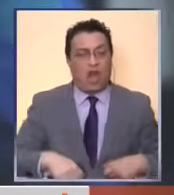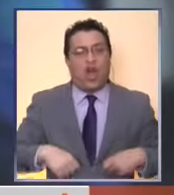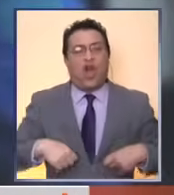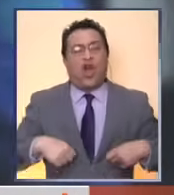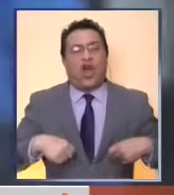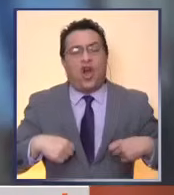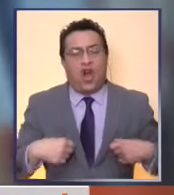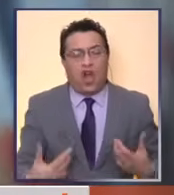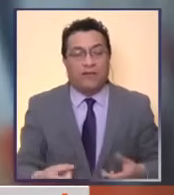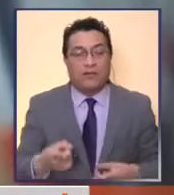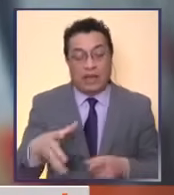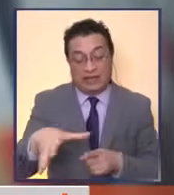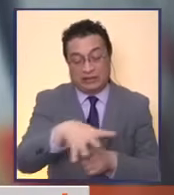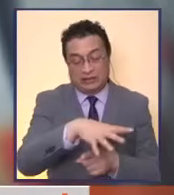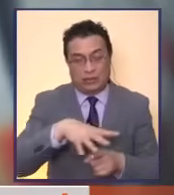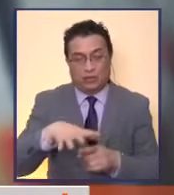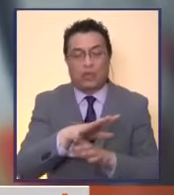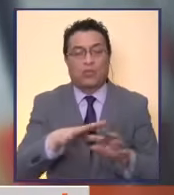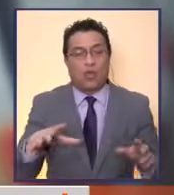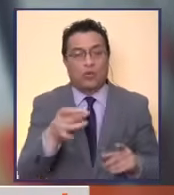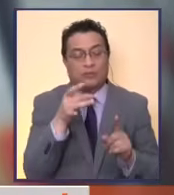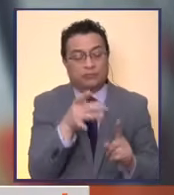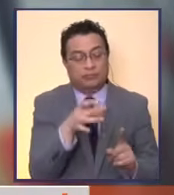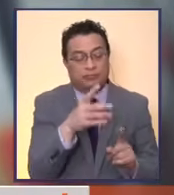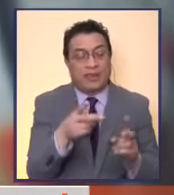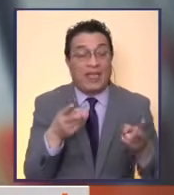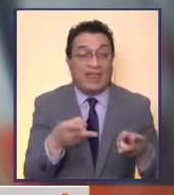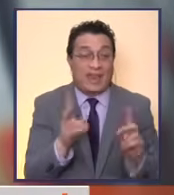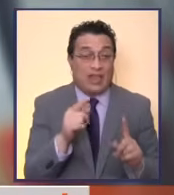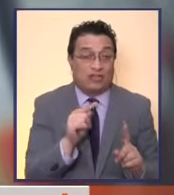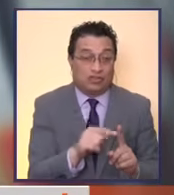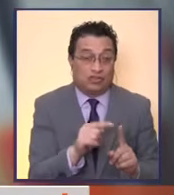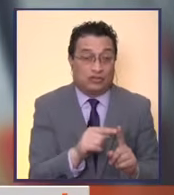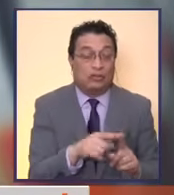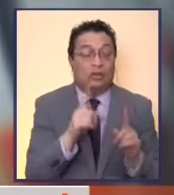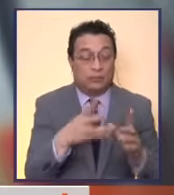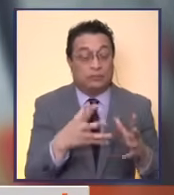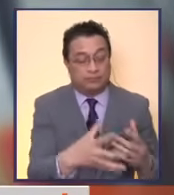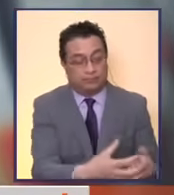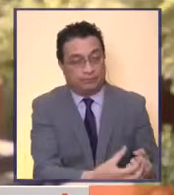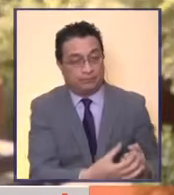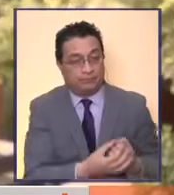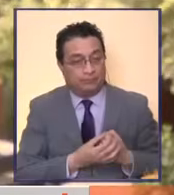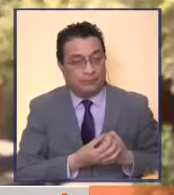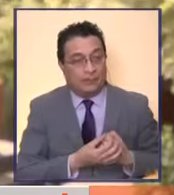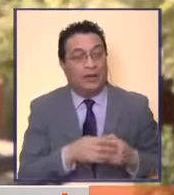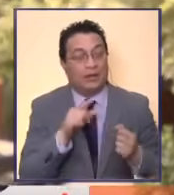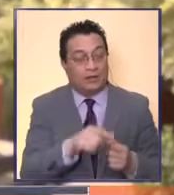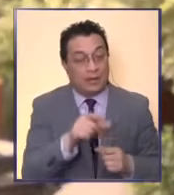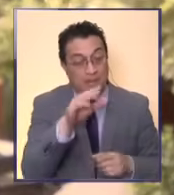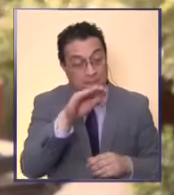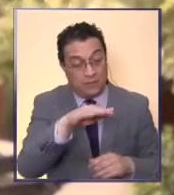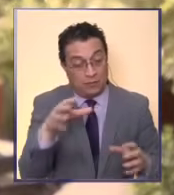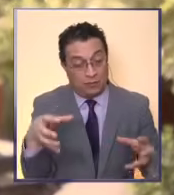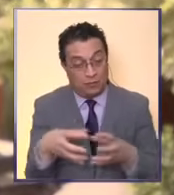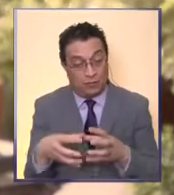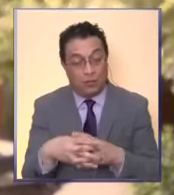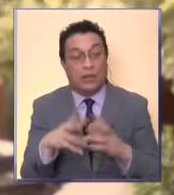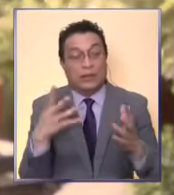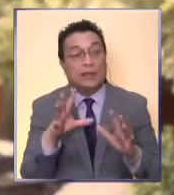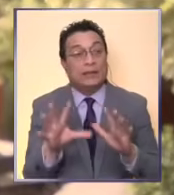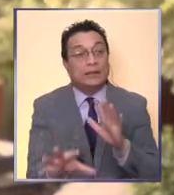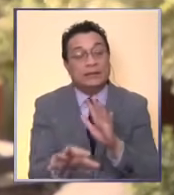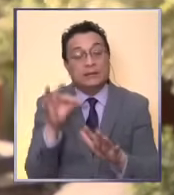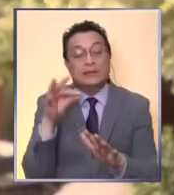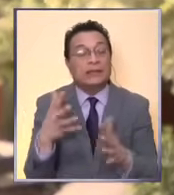en un contexto de grave vulneración de derechos, es acogido por estas organizaciones, lo que encuentra en